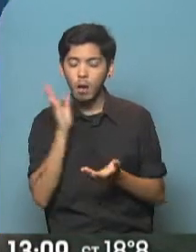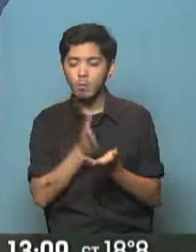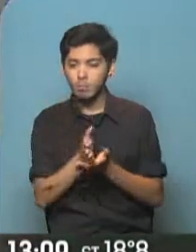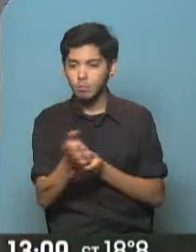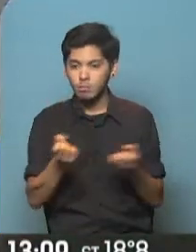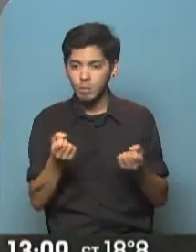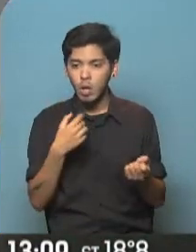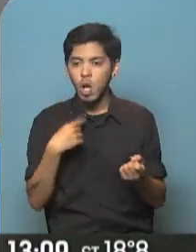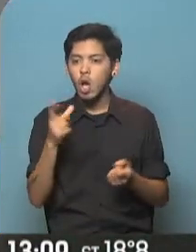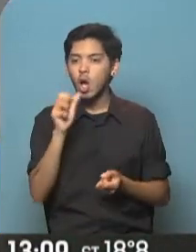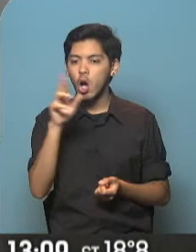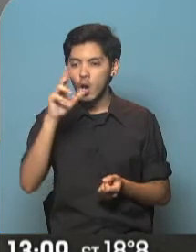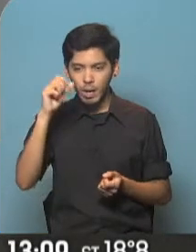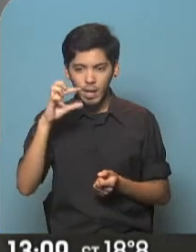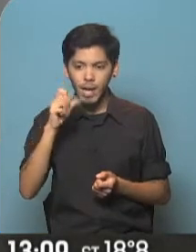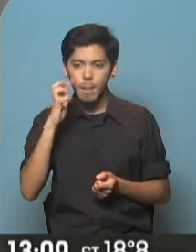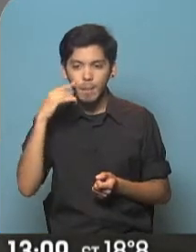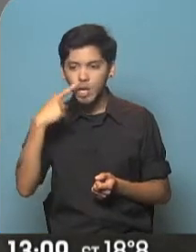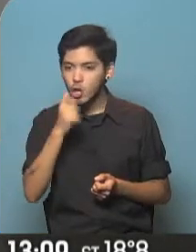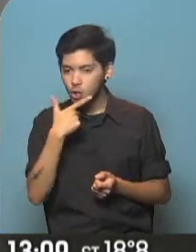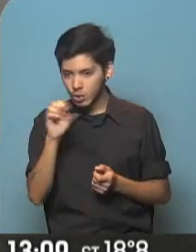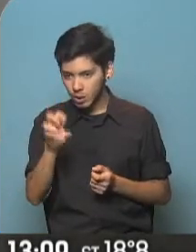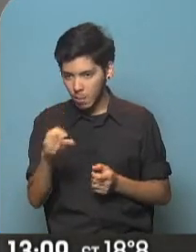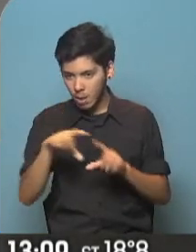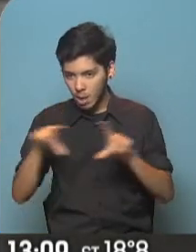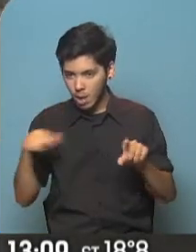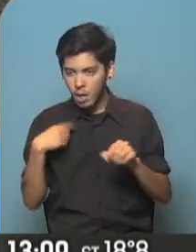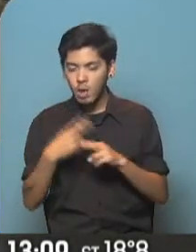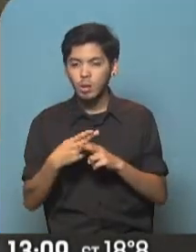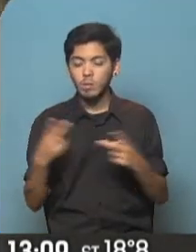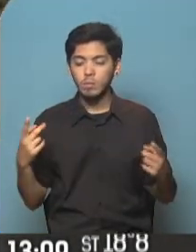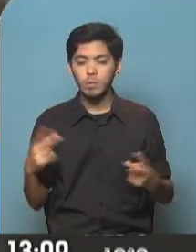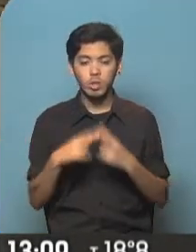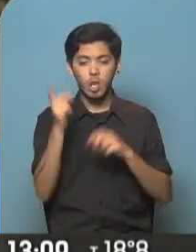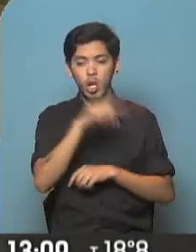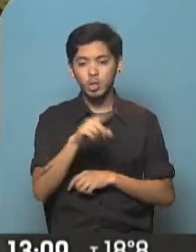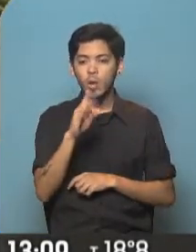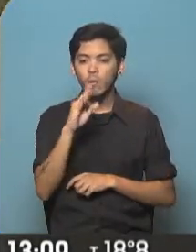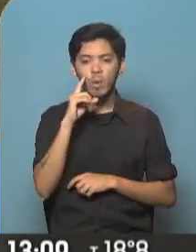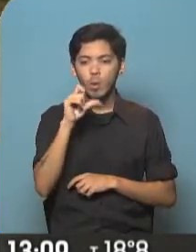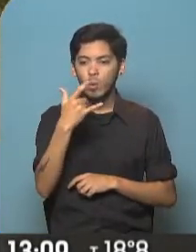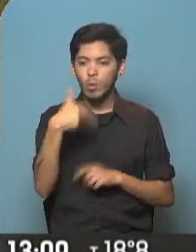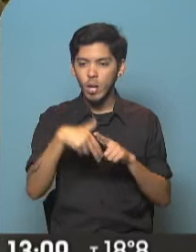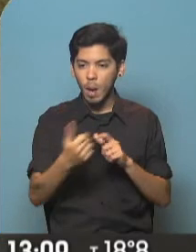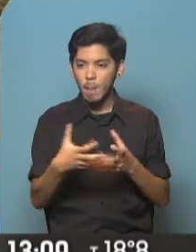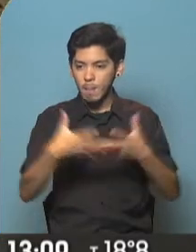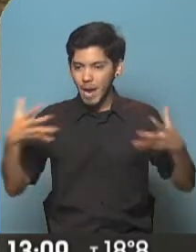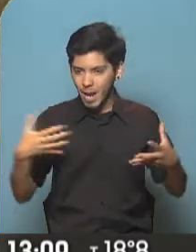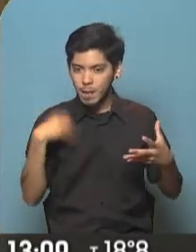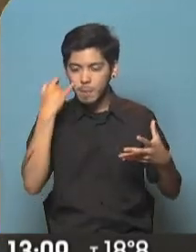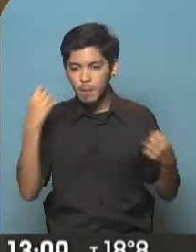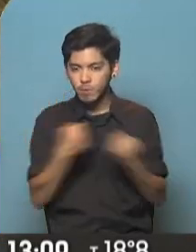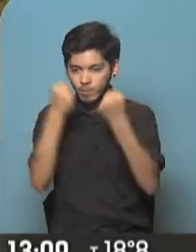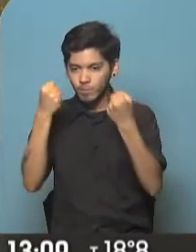corre camino por el río carapachay allí se cruzaron con otra embarcación vicuña de mayor porte y chocaron de frente como